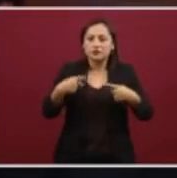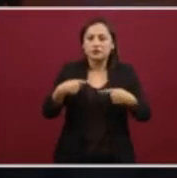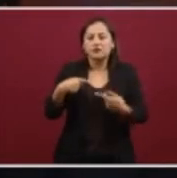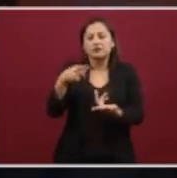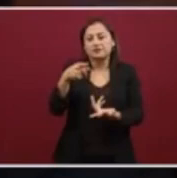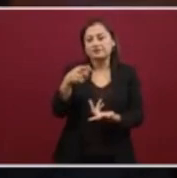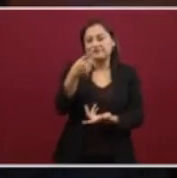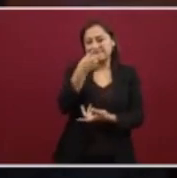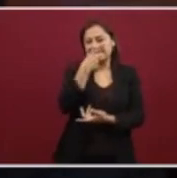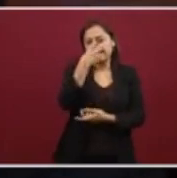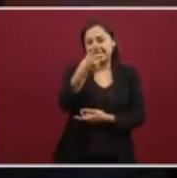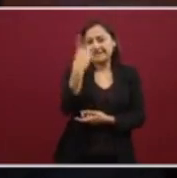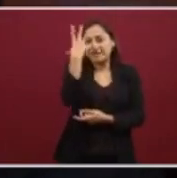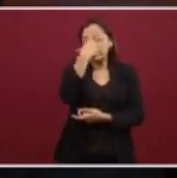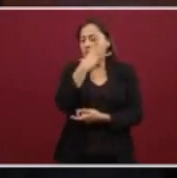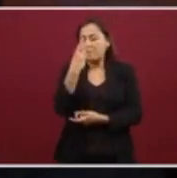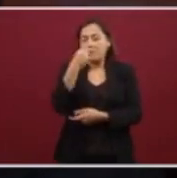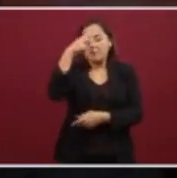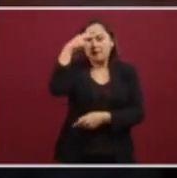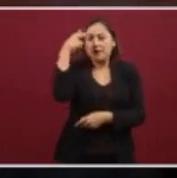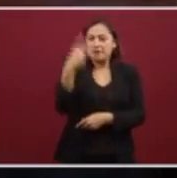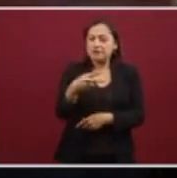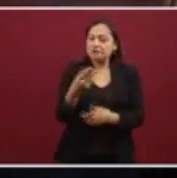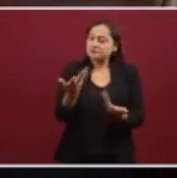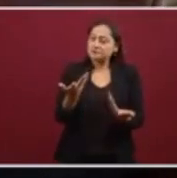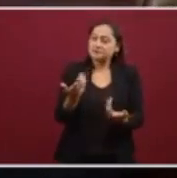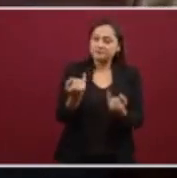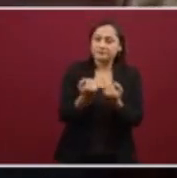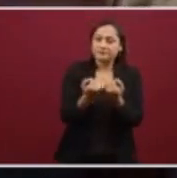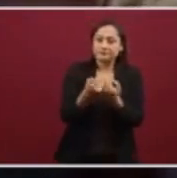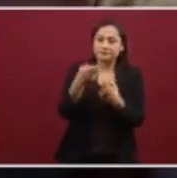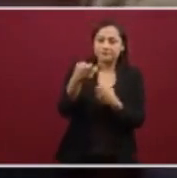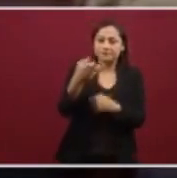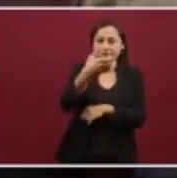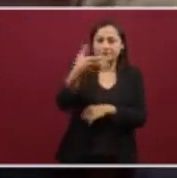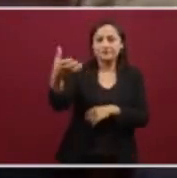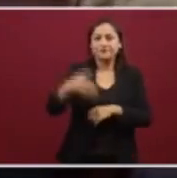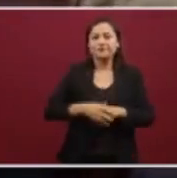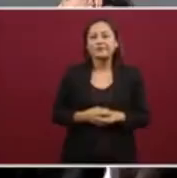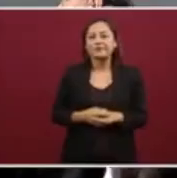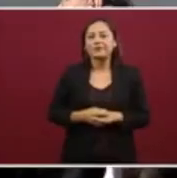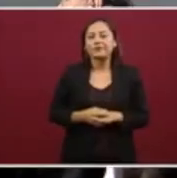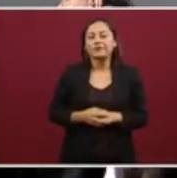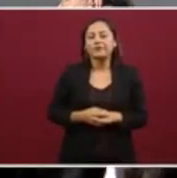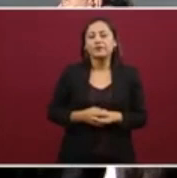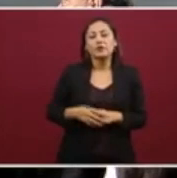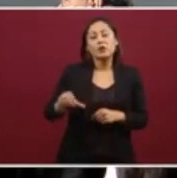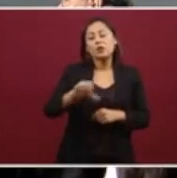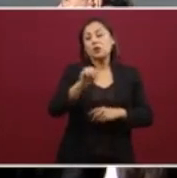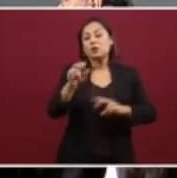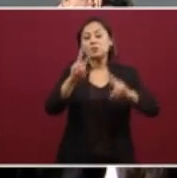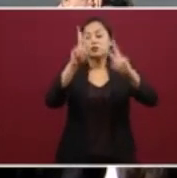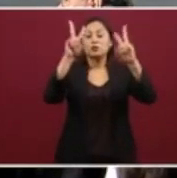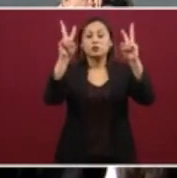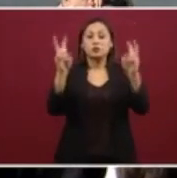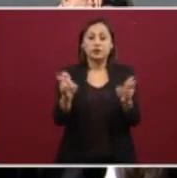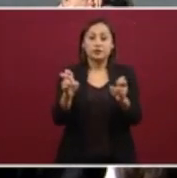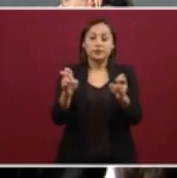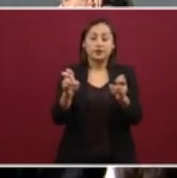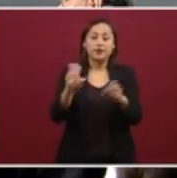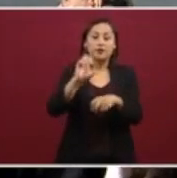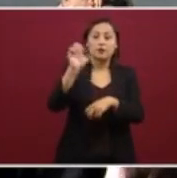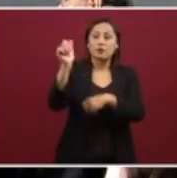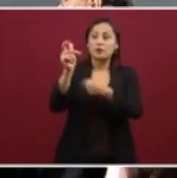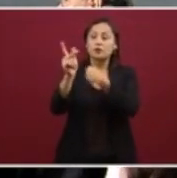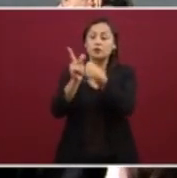de mencionar. En cuestión a relaciones exteriores, ya el compañero que me antecedió, bueno, pues ya